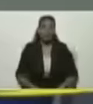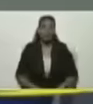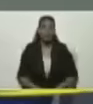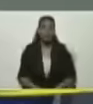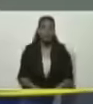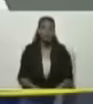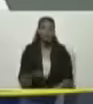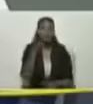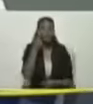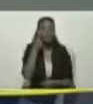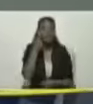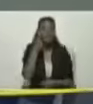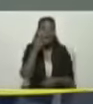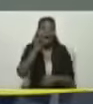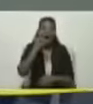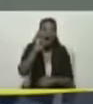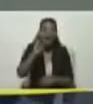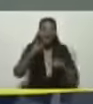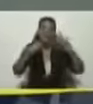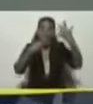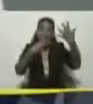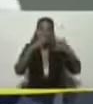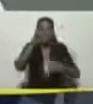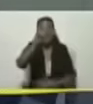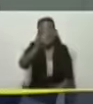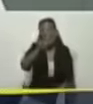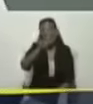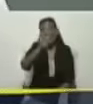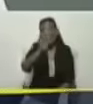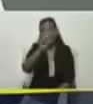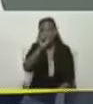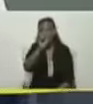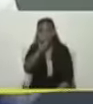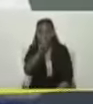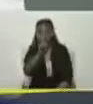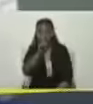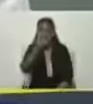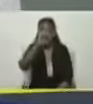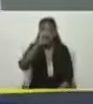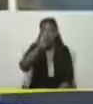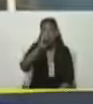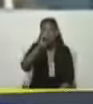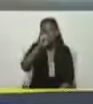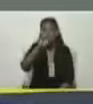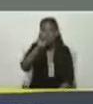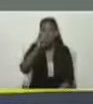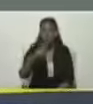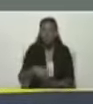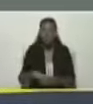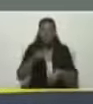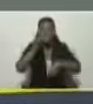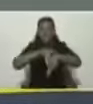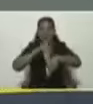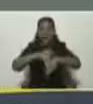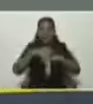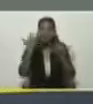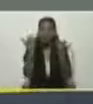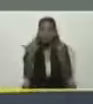Fíjense, tenemos siete vértices que hemos venido trabajando. En tiempo